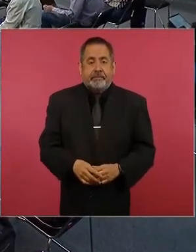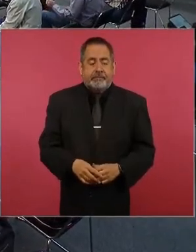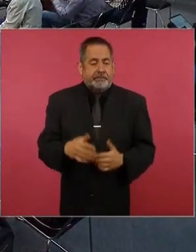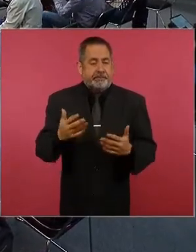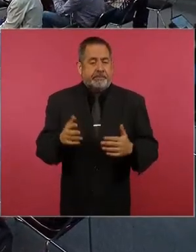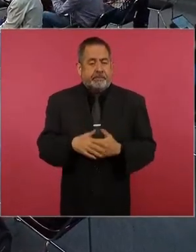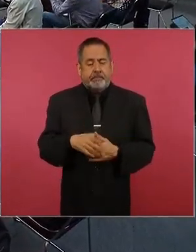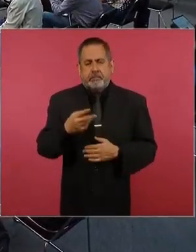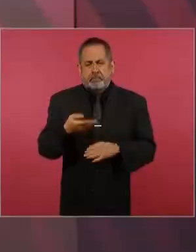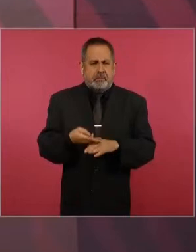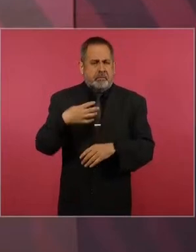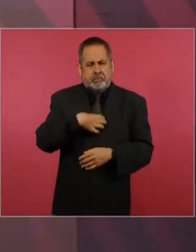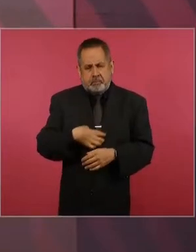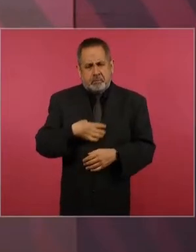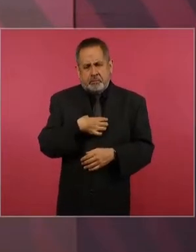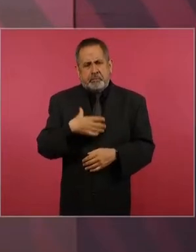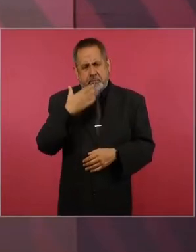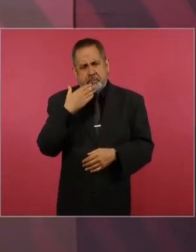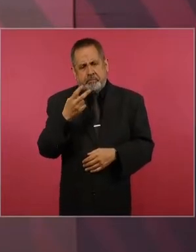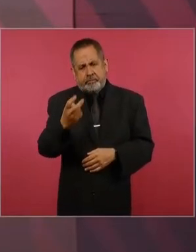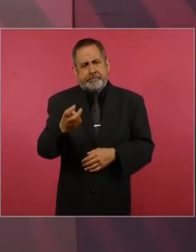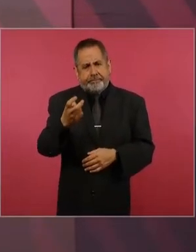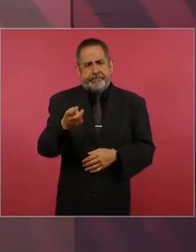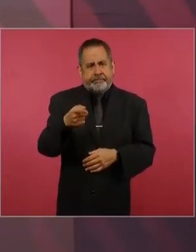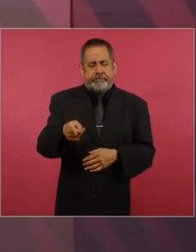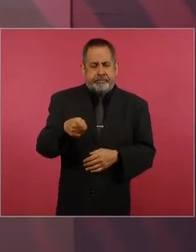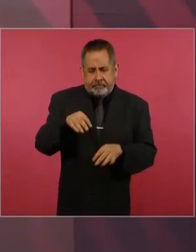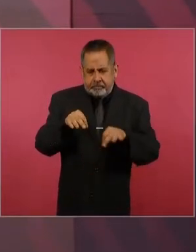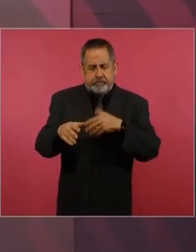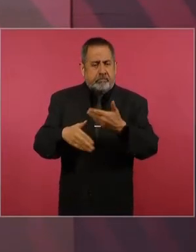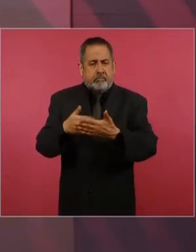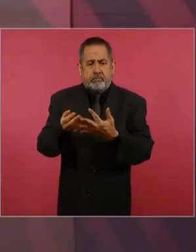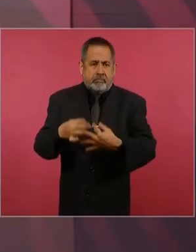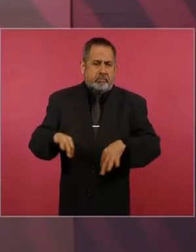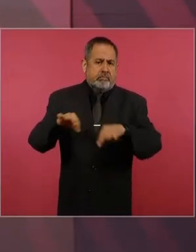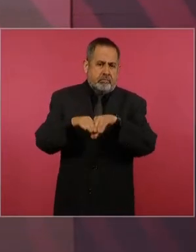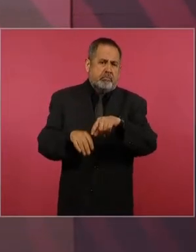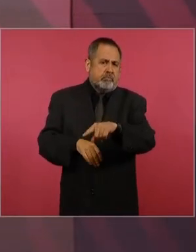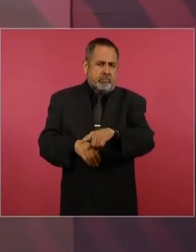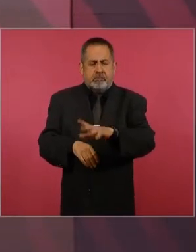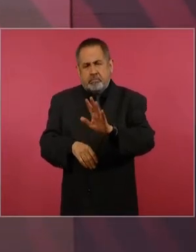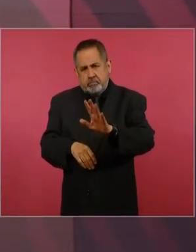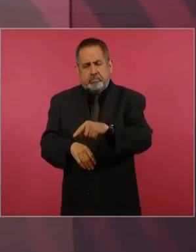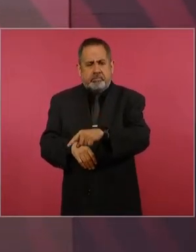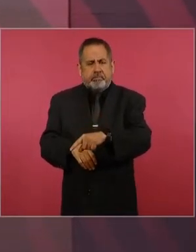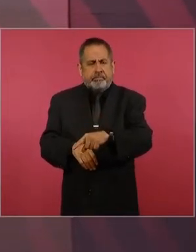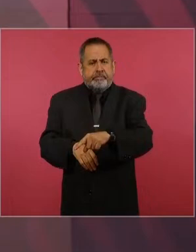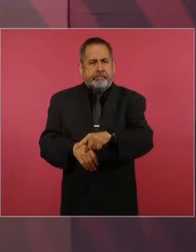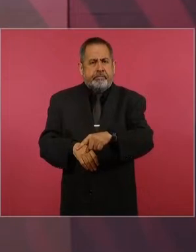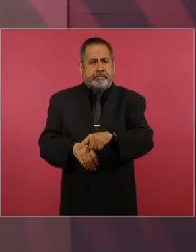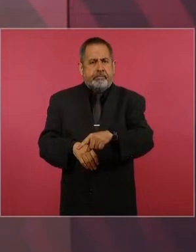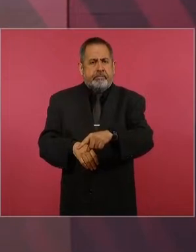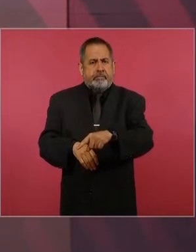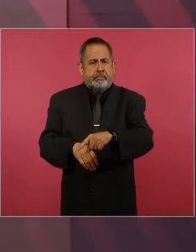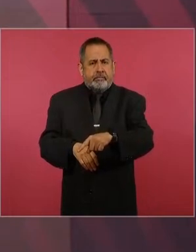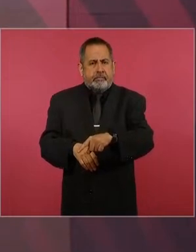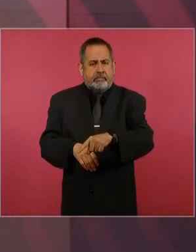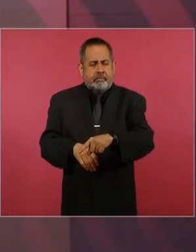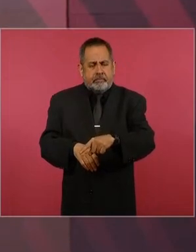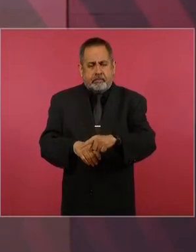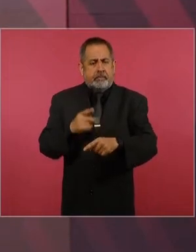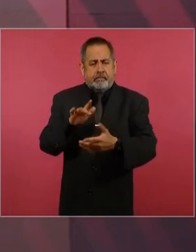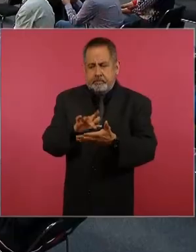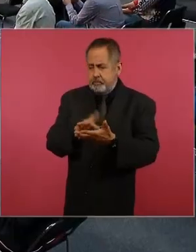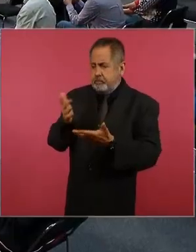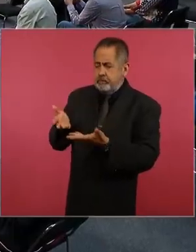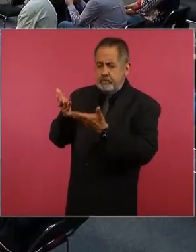Entonces estamos muy contentos porque pues es una actividad importante y nuestro